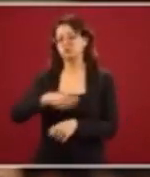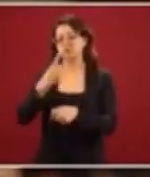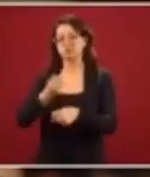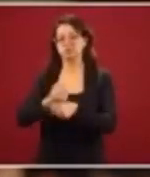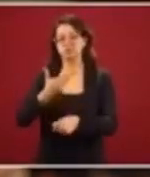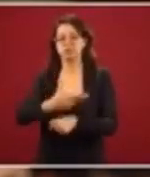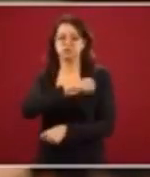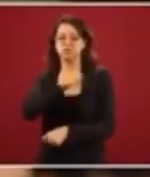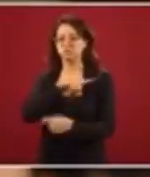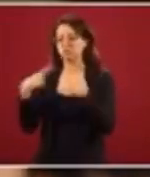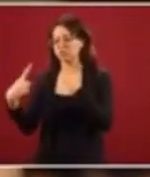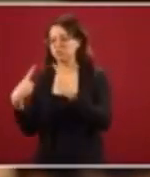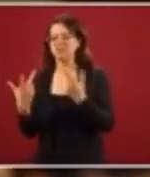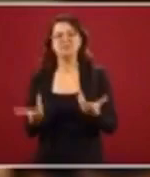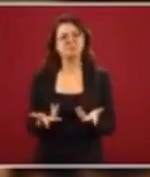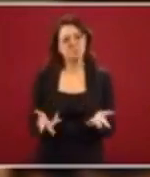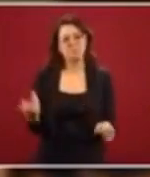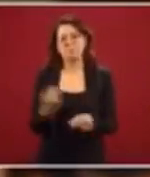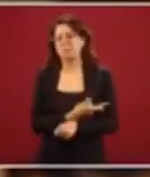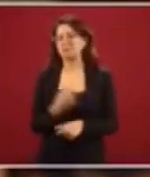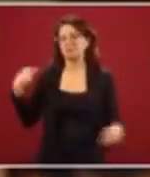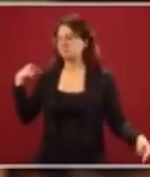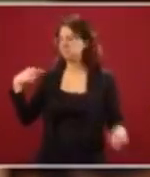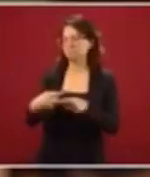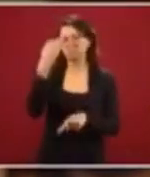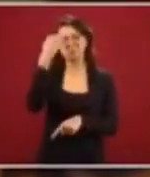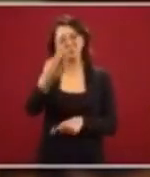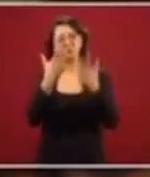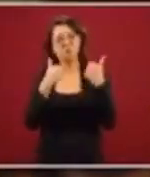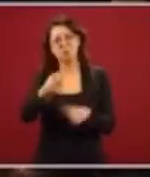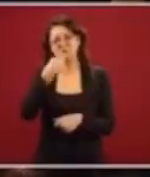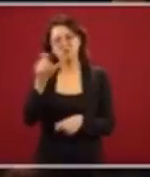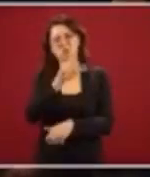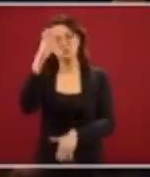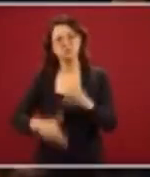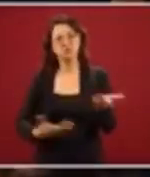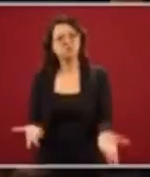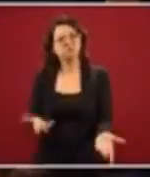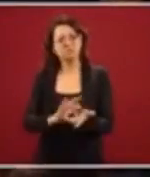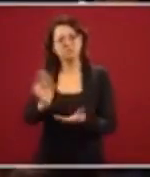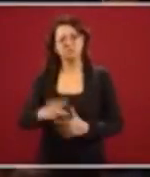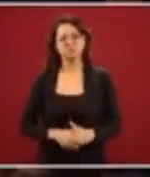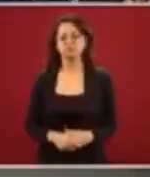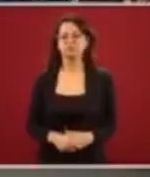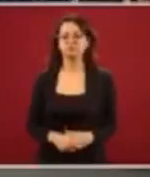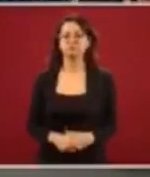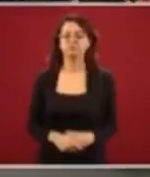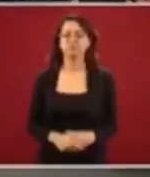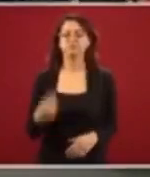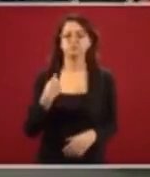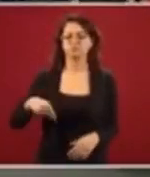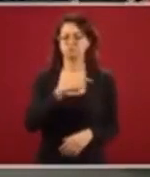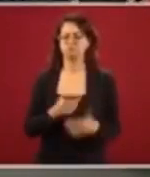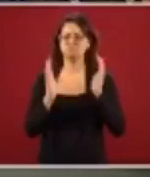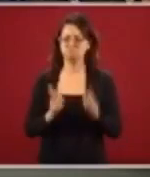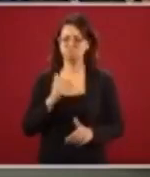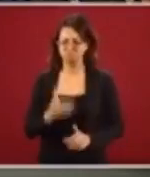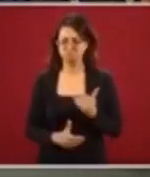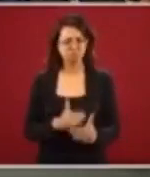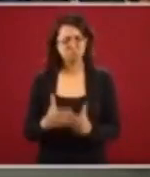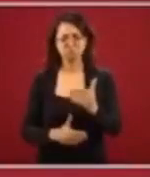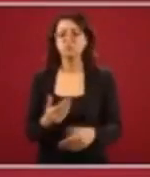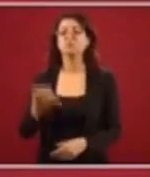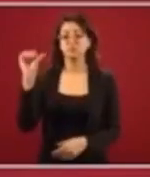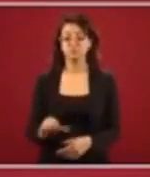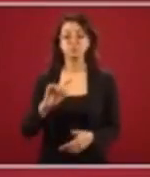Salud. Preguntarle, ¿cuándo va a terminar ya esta situación que se ha sostenido en estos últimos meses? Gracias. Ya estamos avanzando. Hoy, de nuevo,